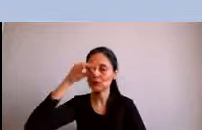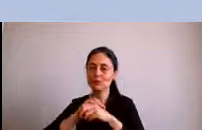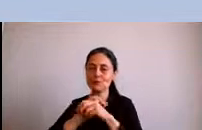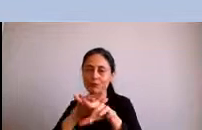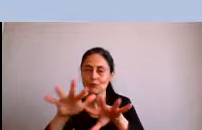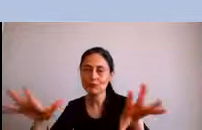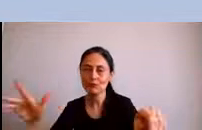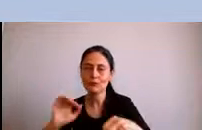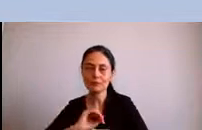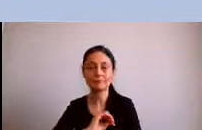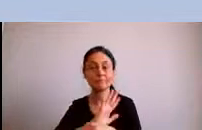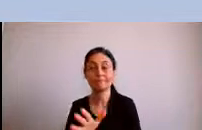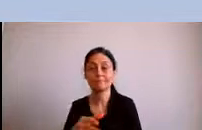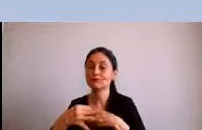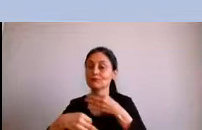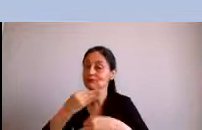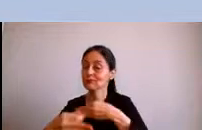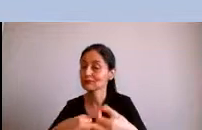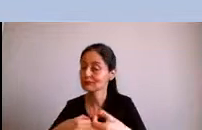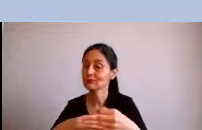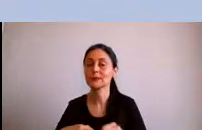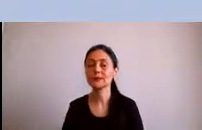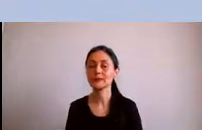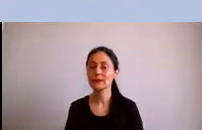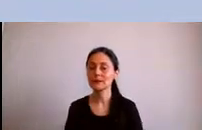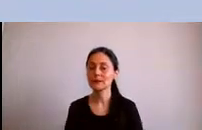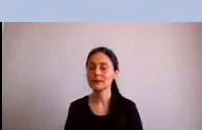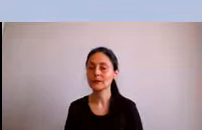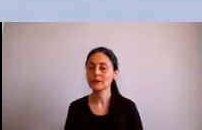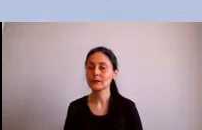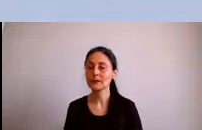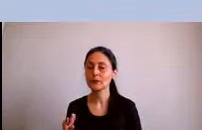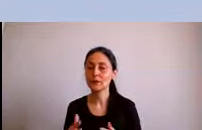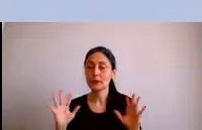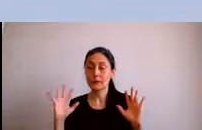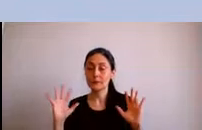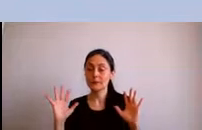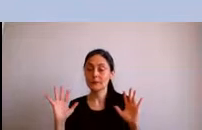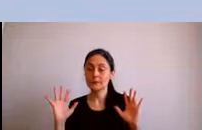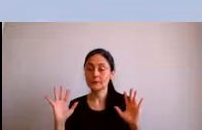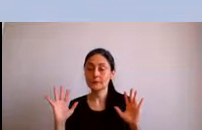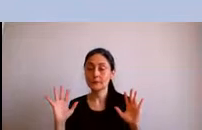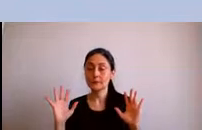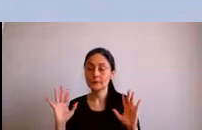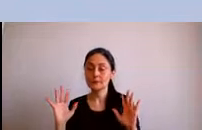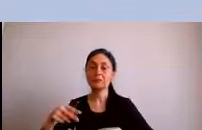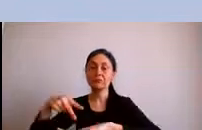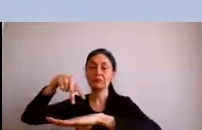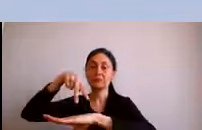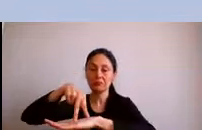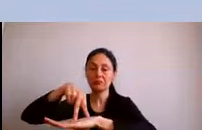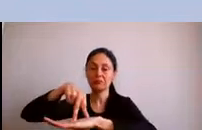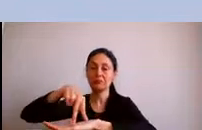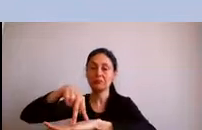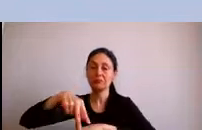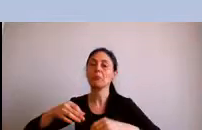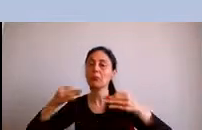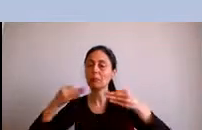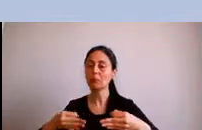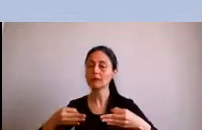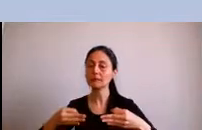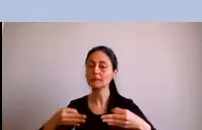COVID-19, nos pilló, digamos, en un buen pie. ¿A qué me refiero? Con una